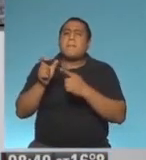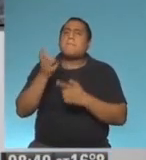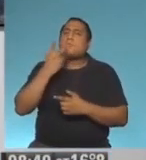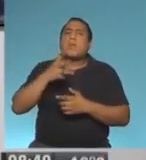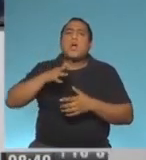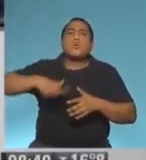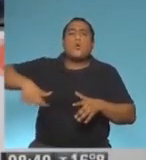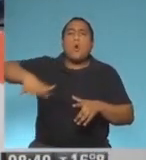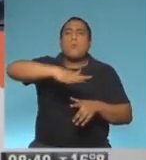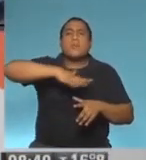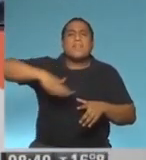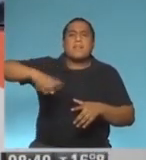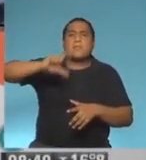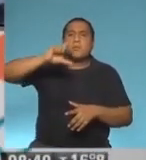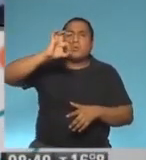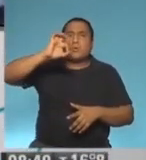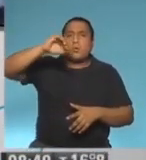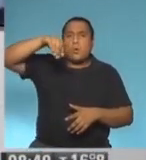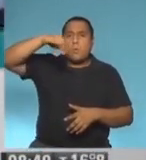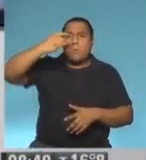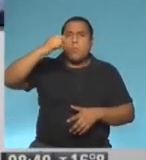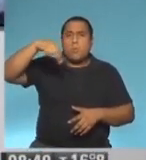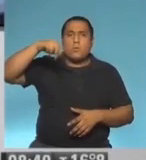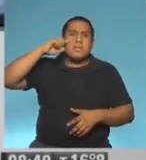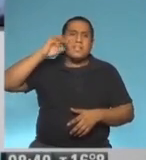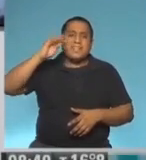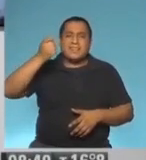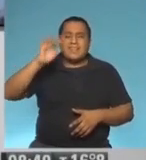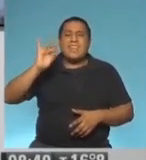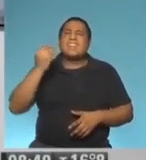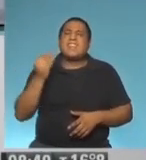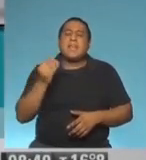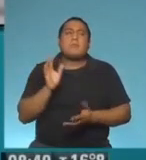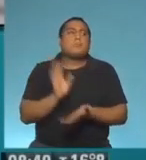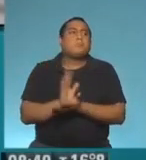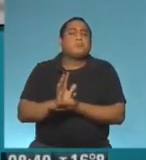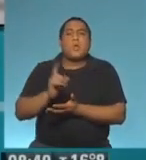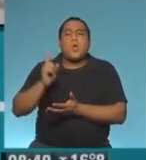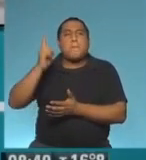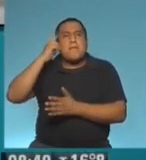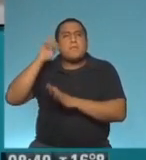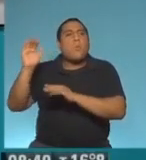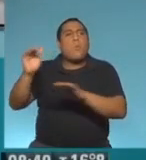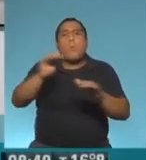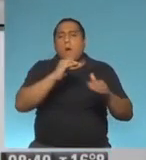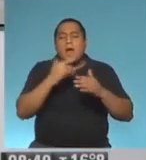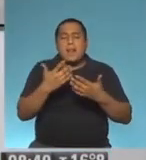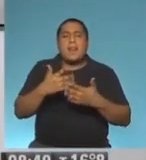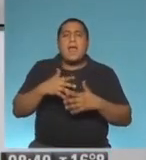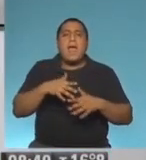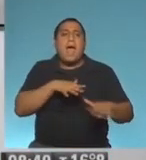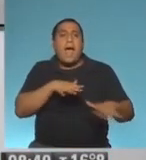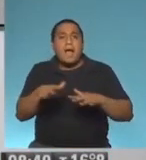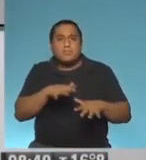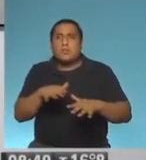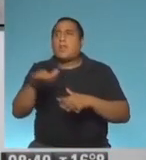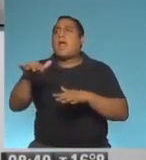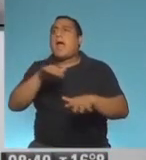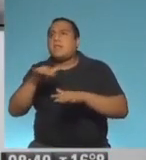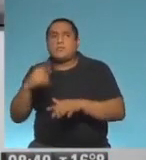que es cuando ya tenemos algo en común tenemos un objetivo común hacemos acciones en común para lograr ese objetivo